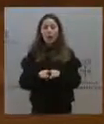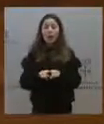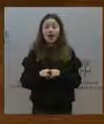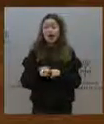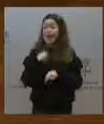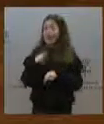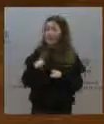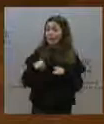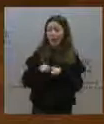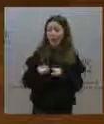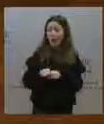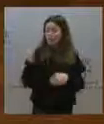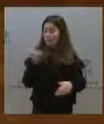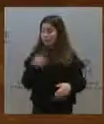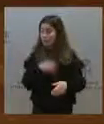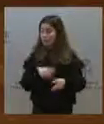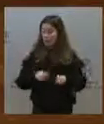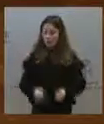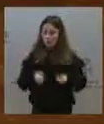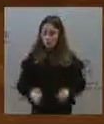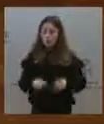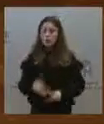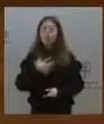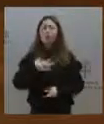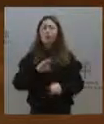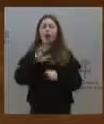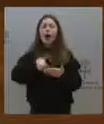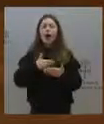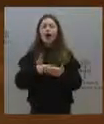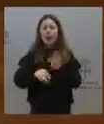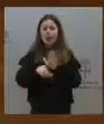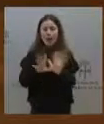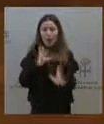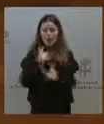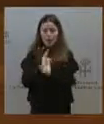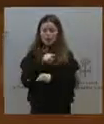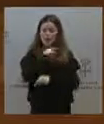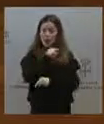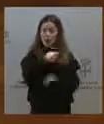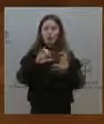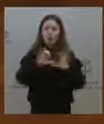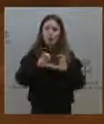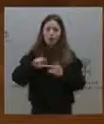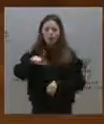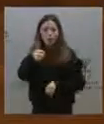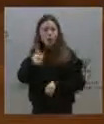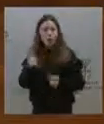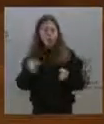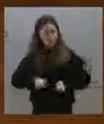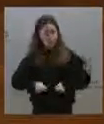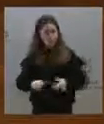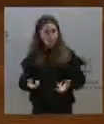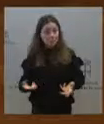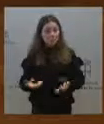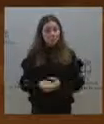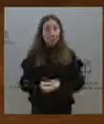hasta una ilegalidad. Esto lo aprueba, por ejemplo, Ciudadanos. Además de por la forma, estos presupuestos deben de ser rechazados por